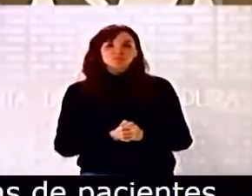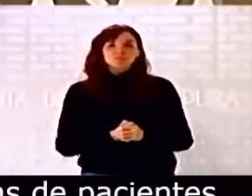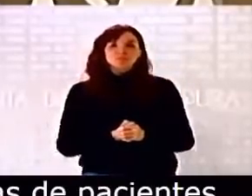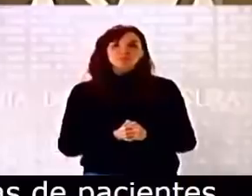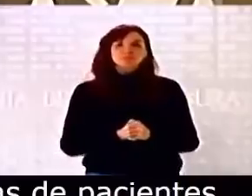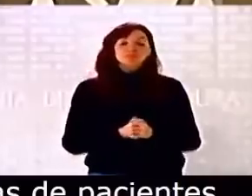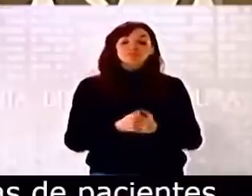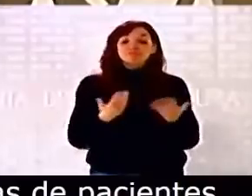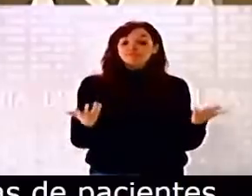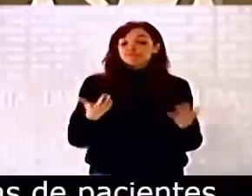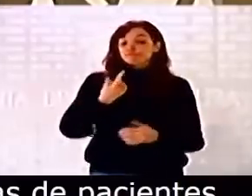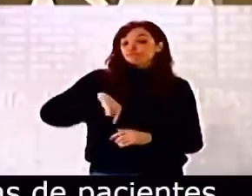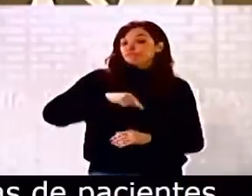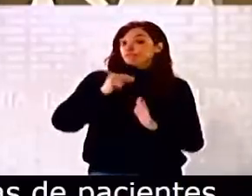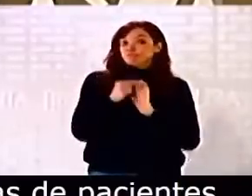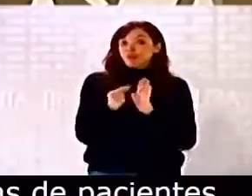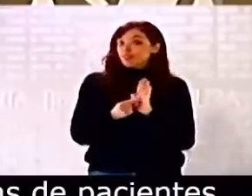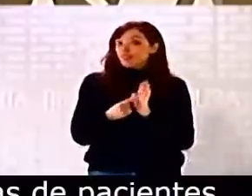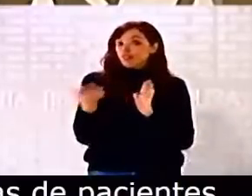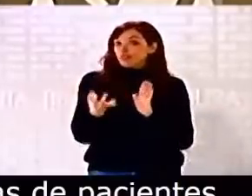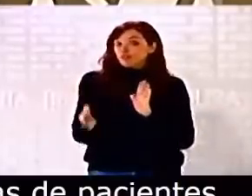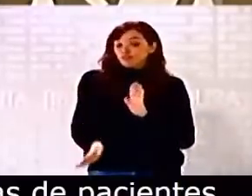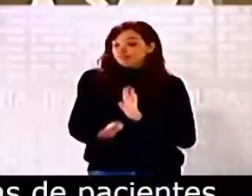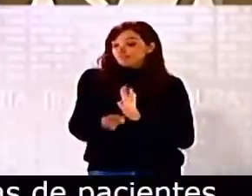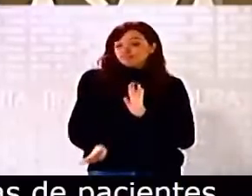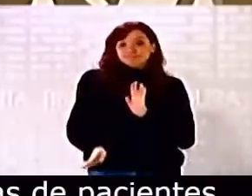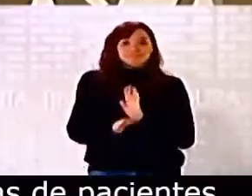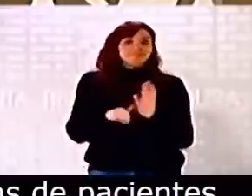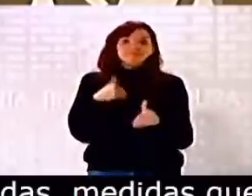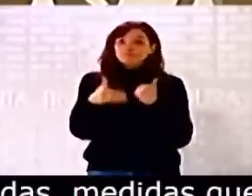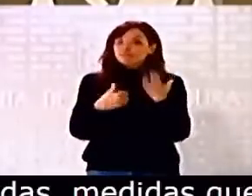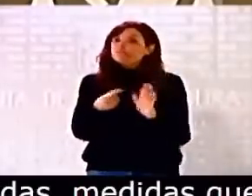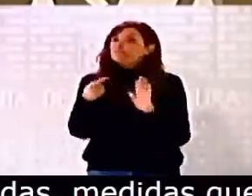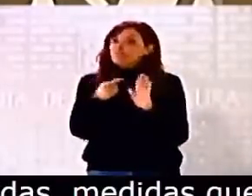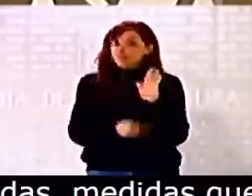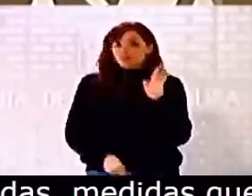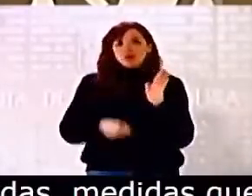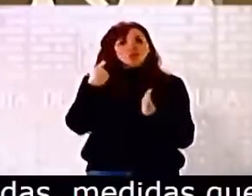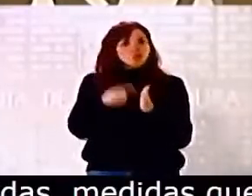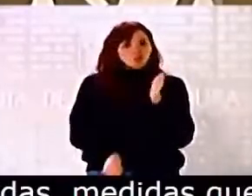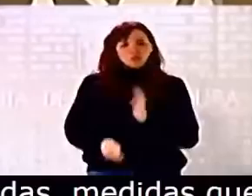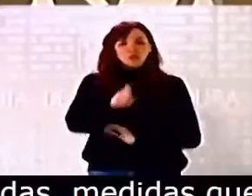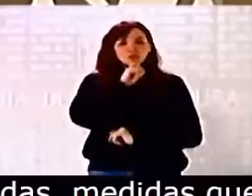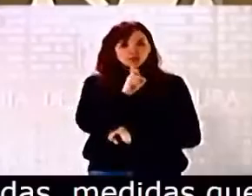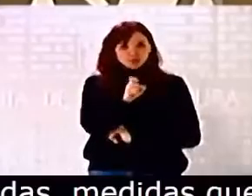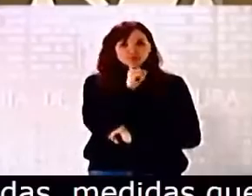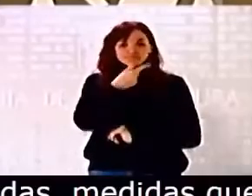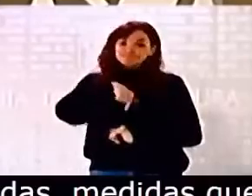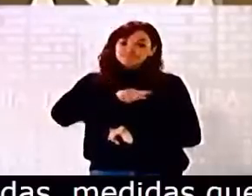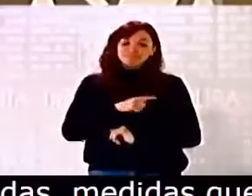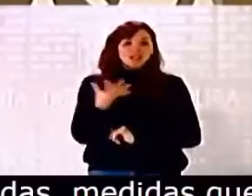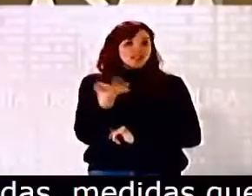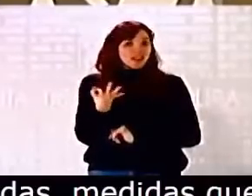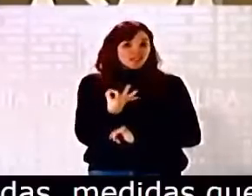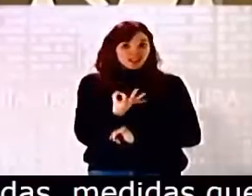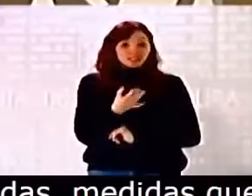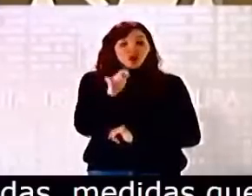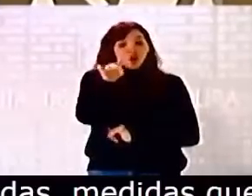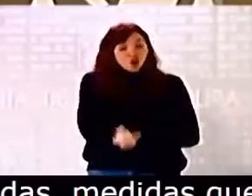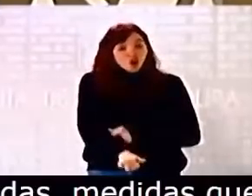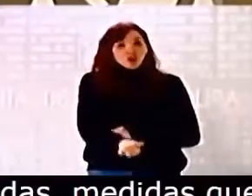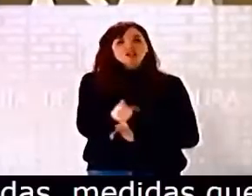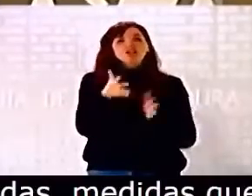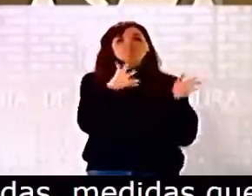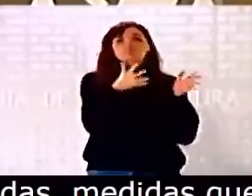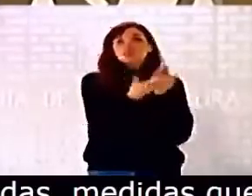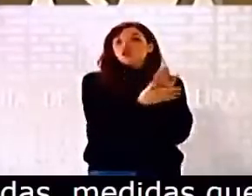lo tanto, hay que seguir tomando medidas que son duras, medidas que son muy difíciles. Y en la sesión de hoy del